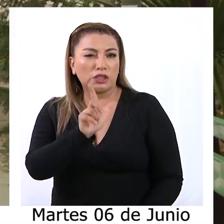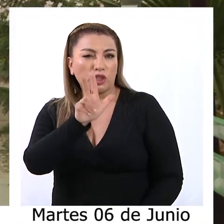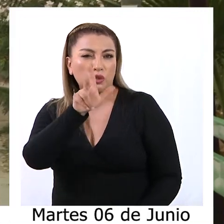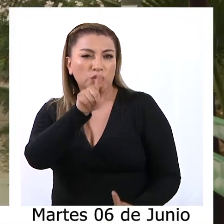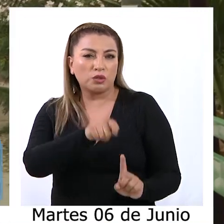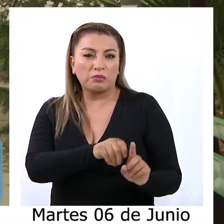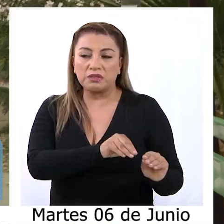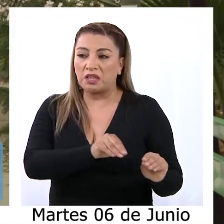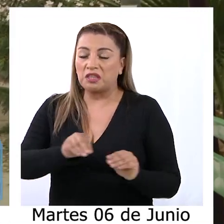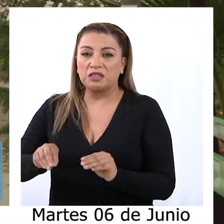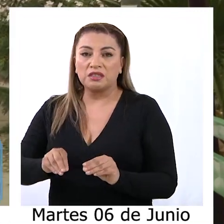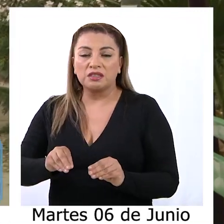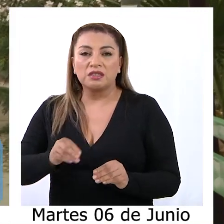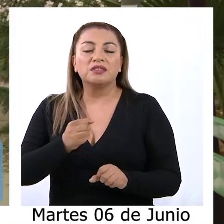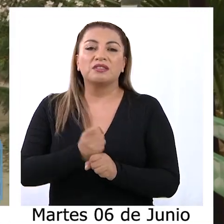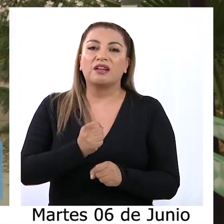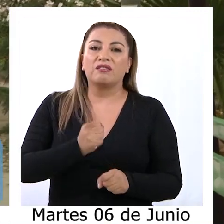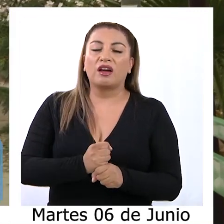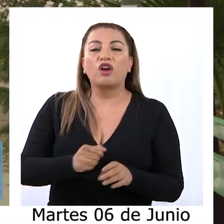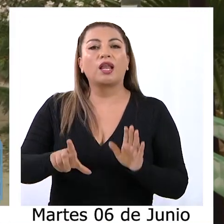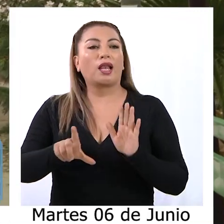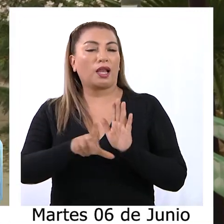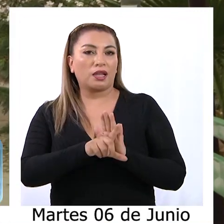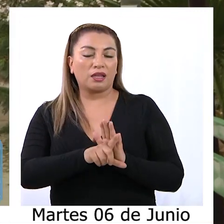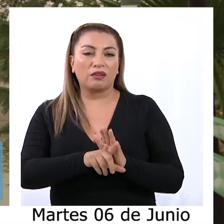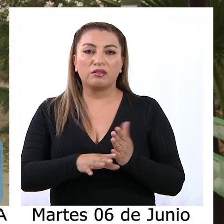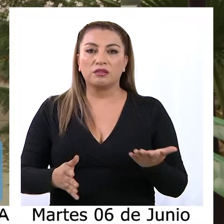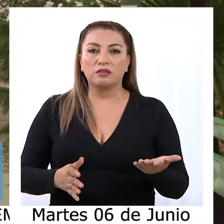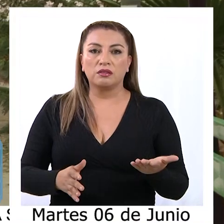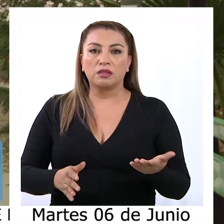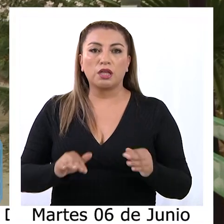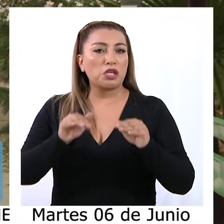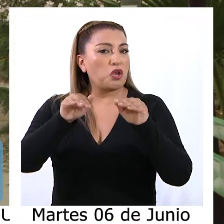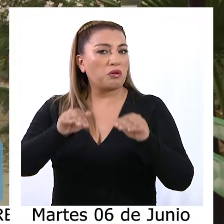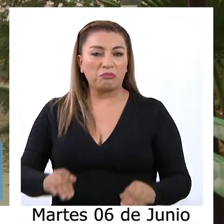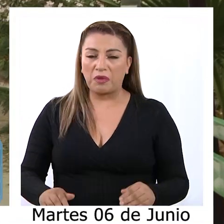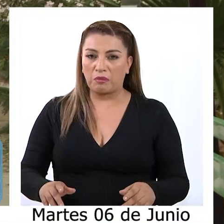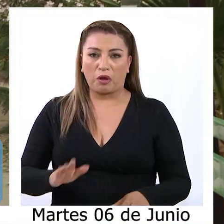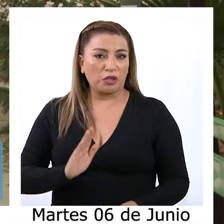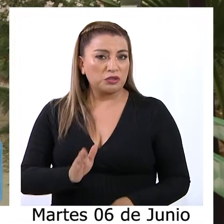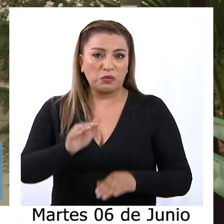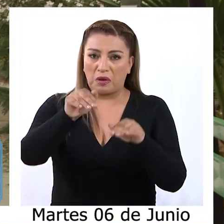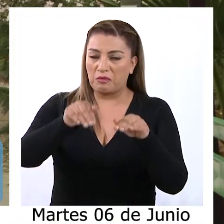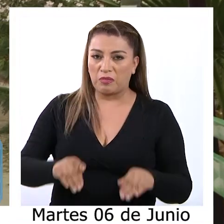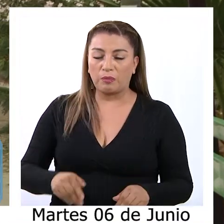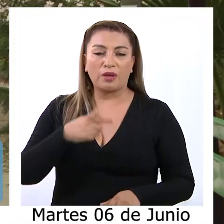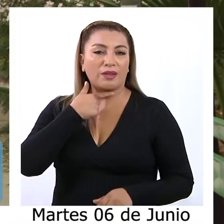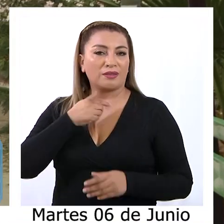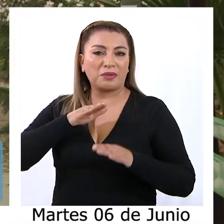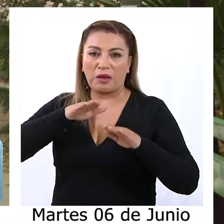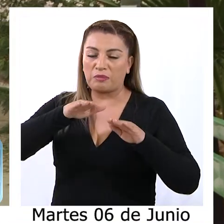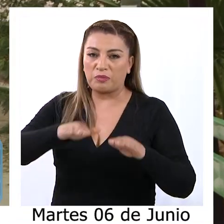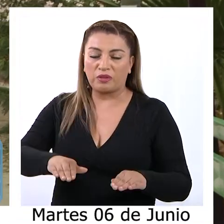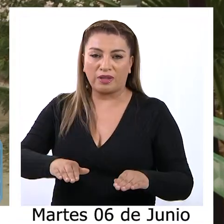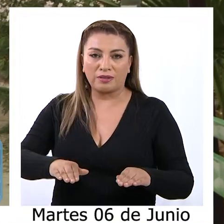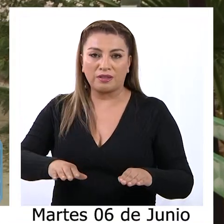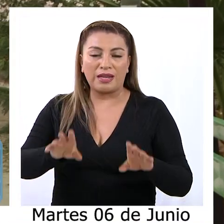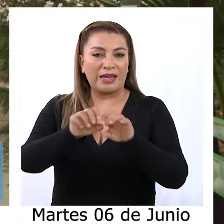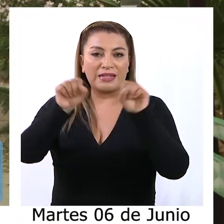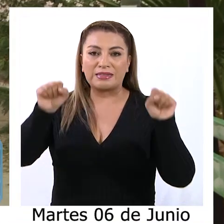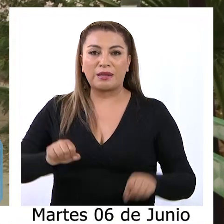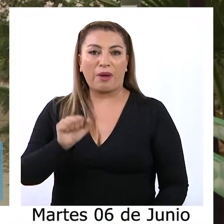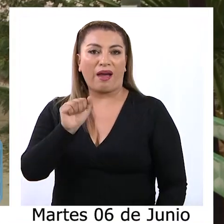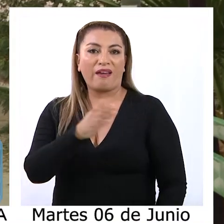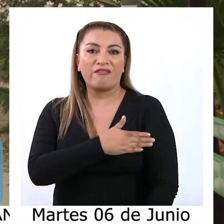ocho meses haciendo trabajo prelegislativo y legislativo y las posiciones no han cambiado nada, salvo que ellos quieren respaldar en este caso el sistema de